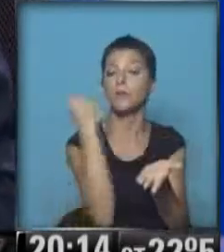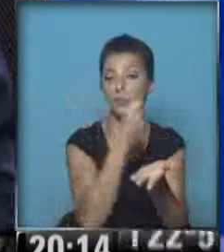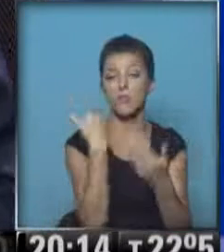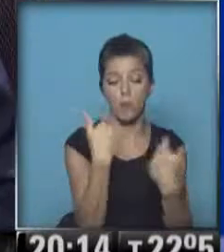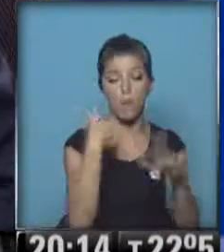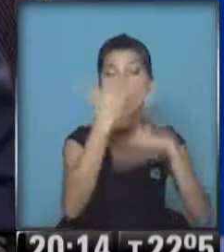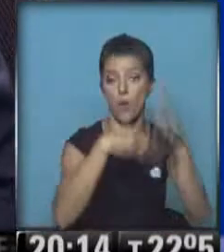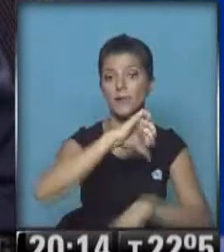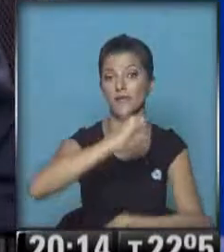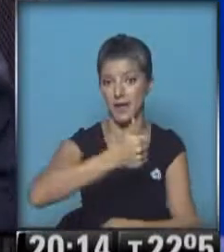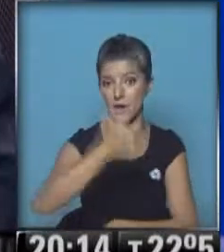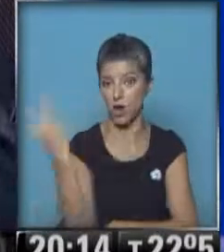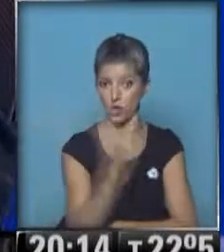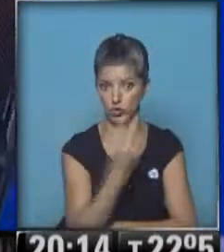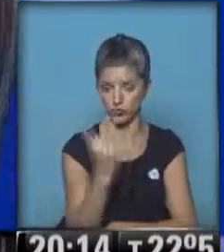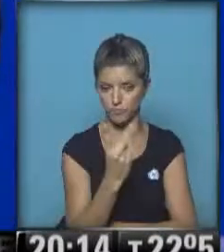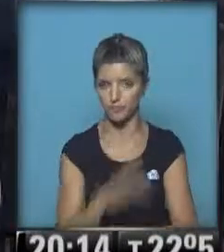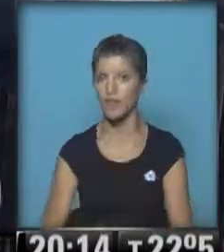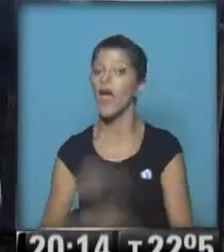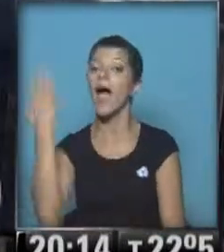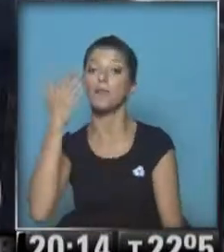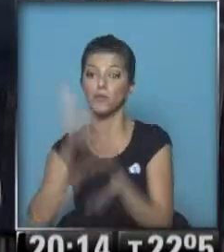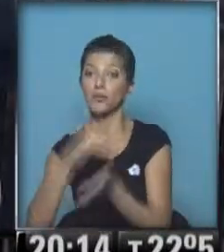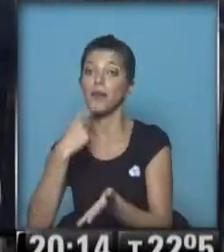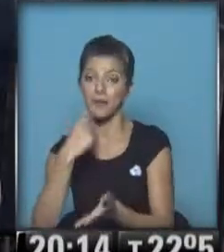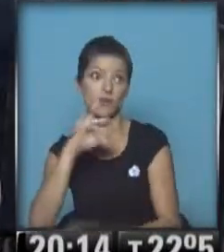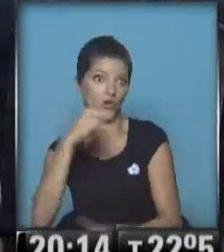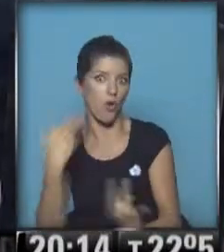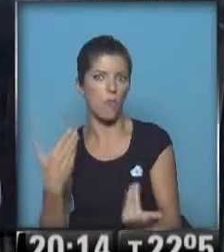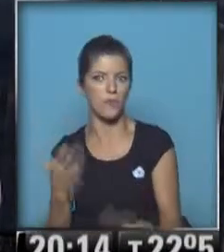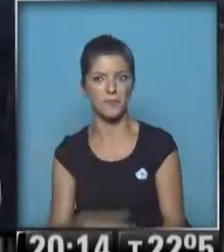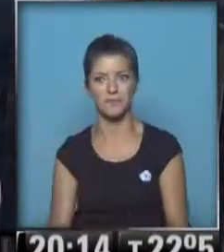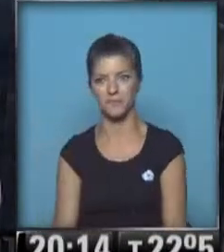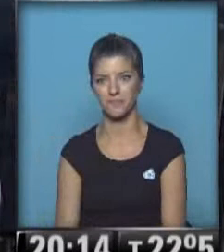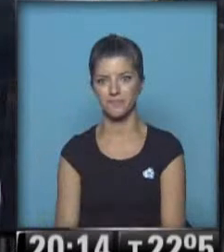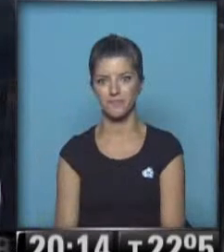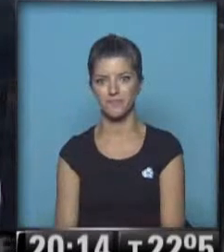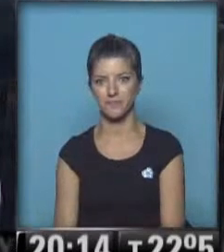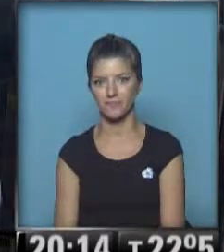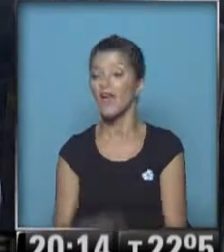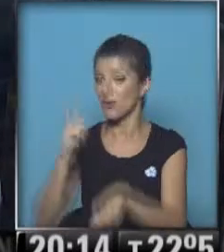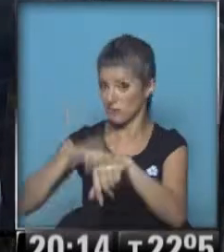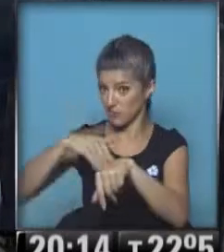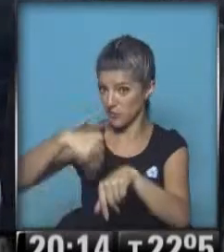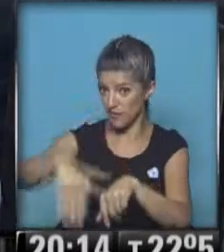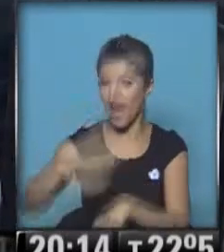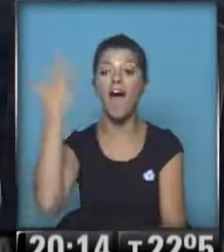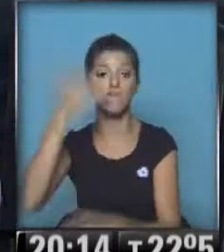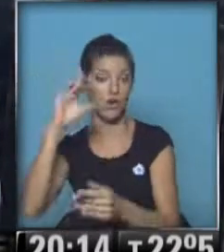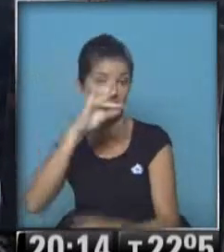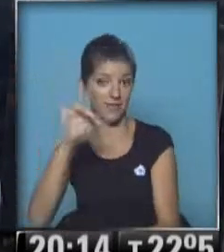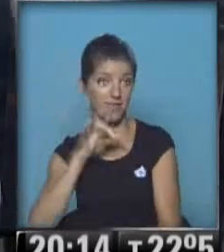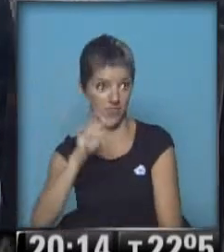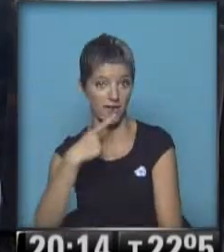jugar los dos torneos. Ahora, bueno, hablamos de River, ¿te parece sencillo? Sí, sí, cómo no. En un ratito más. Porque habló vamos Gallardo, a escucharlo a Gallardo,